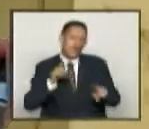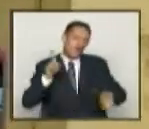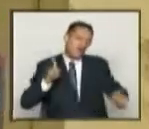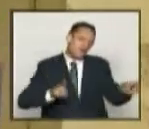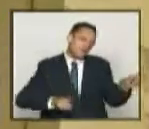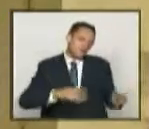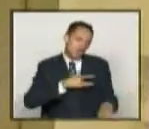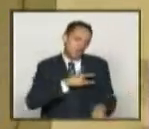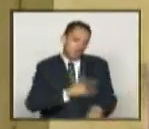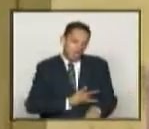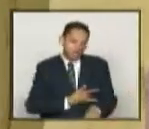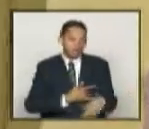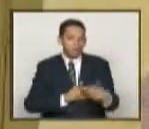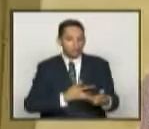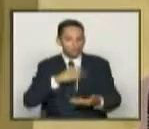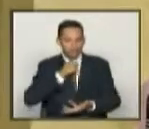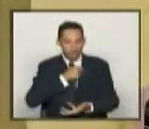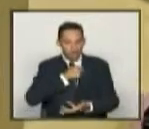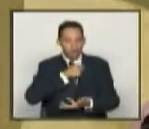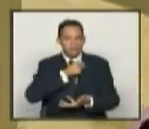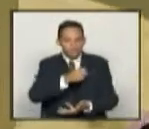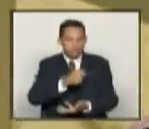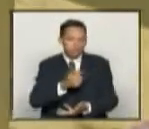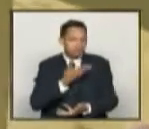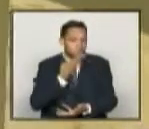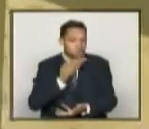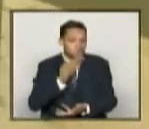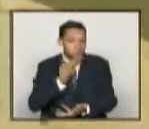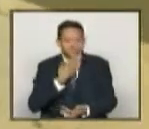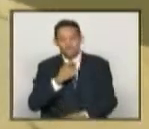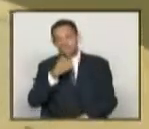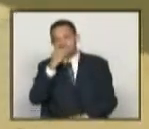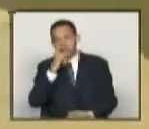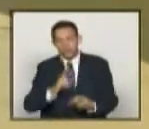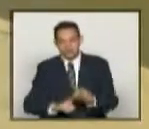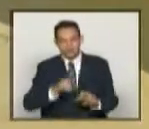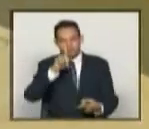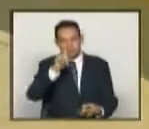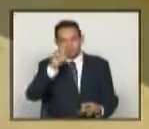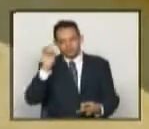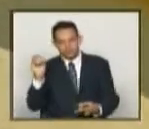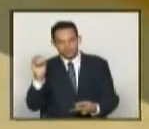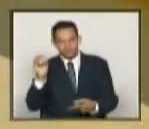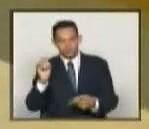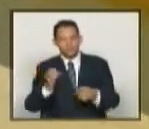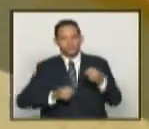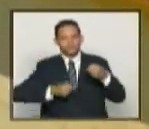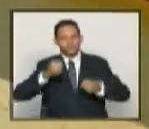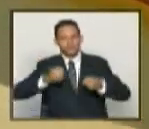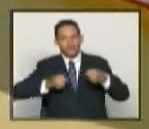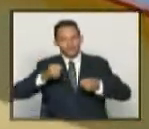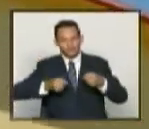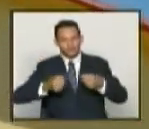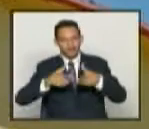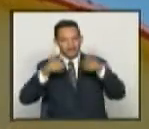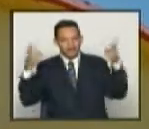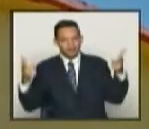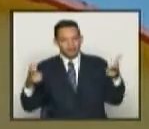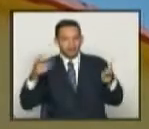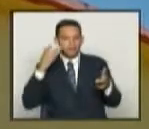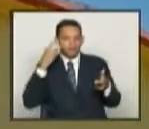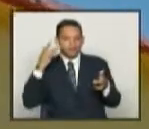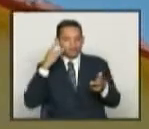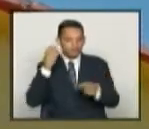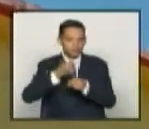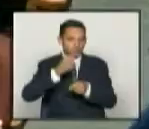porque los recursos nunca alcanzan. Pero de todas maneras, 60 máquinas trabajando por el departamento, eso ayuda y